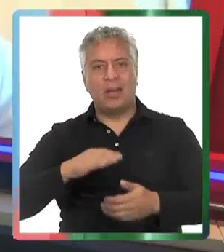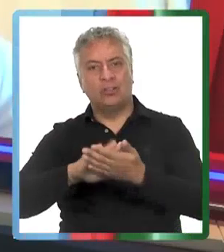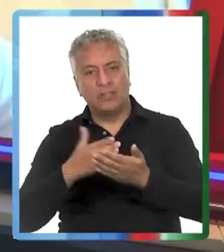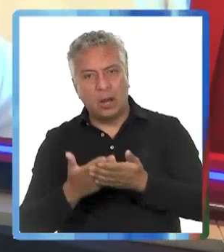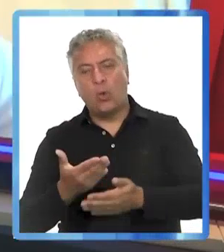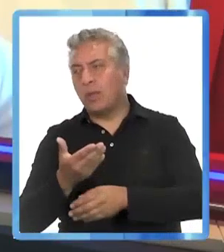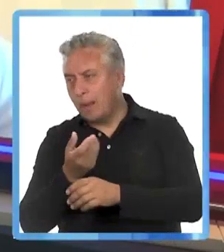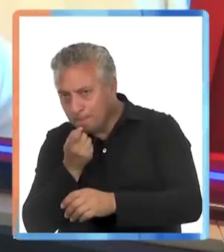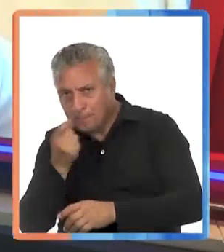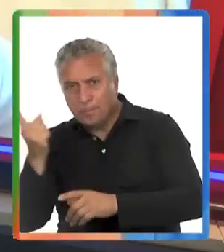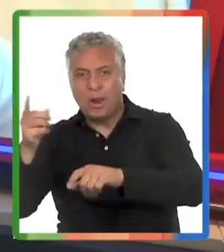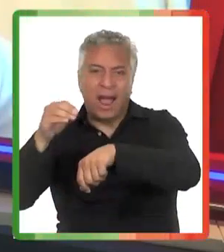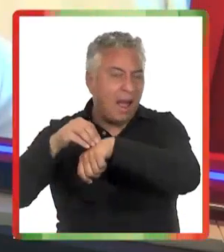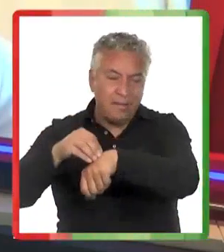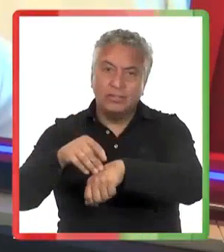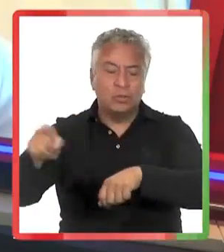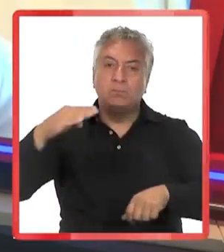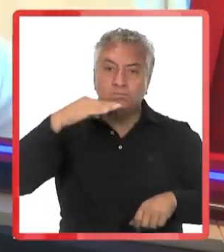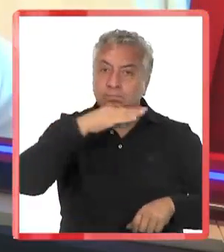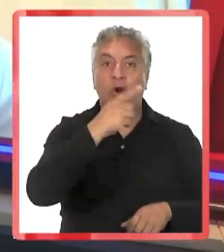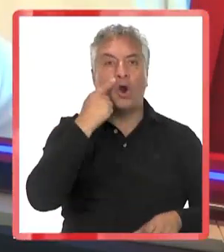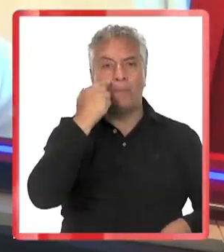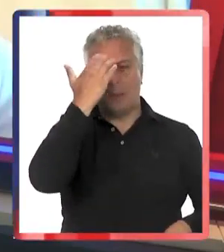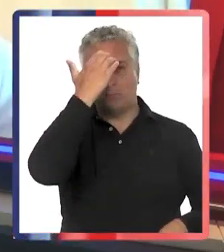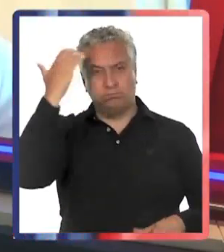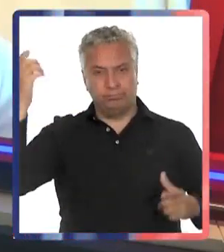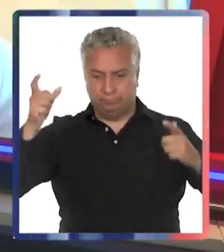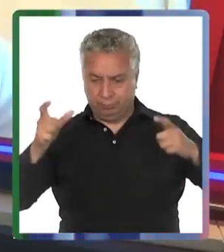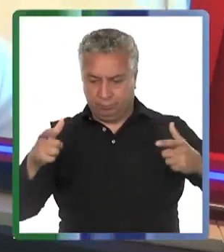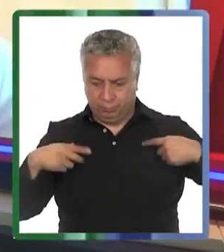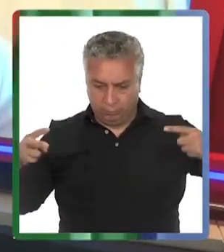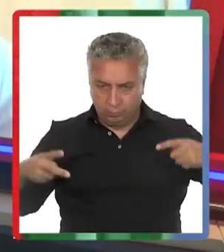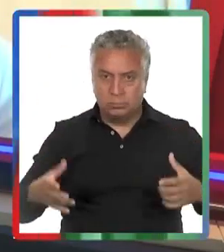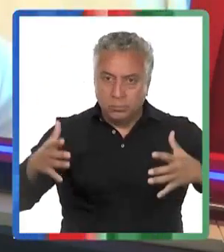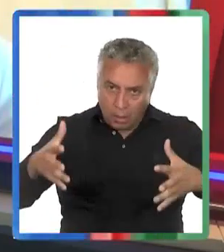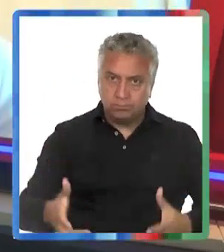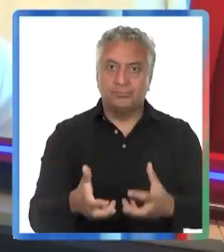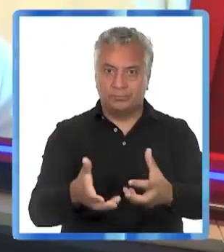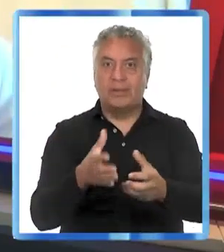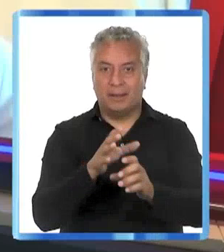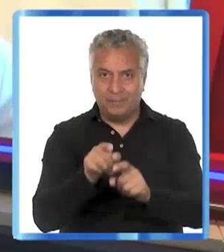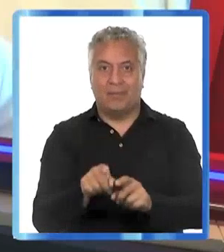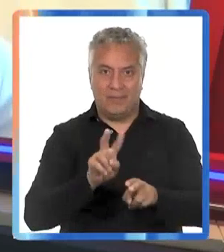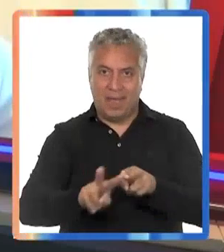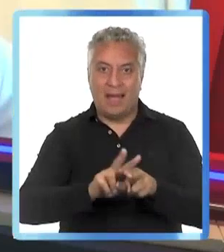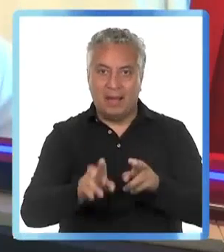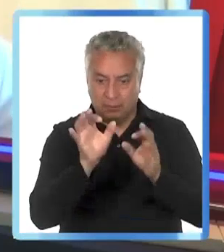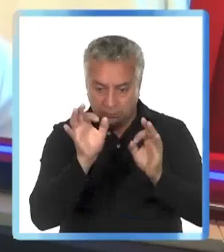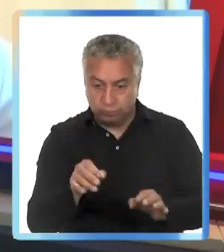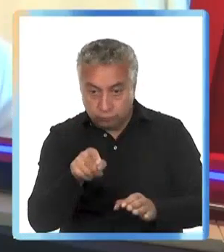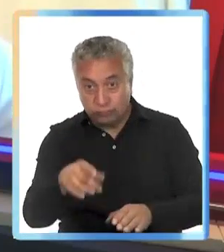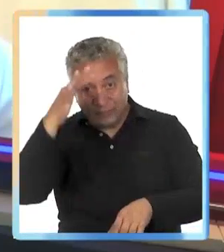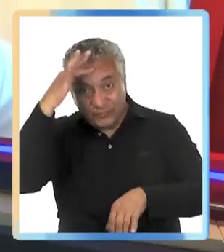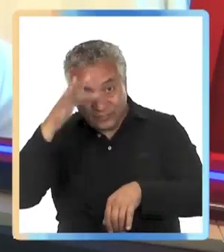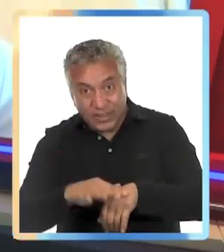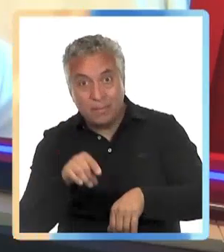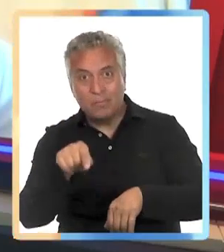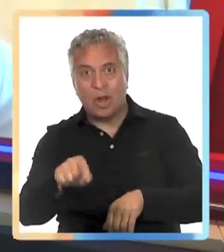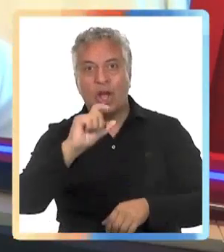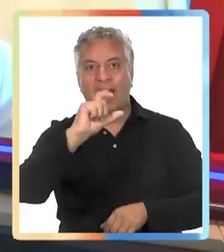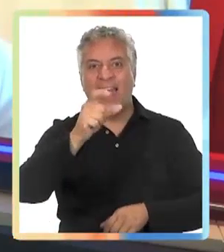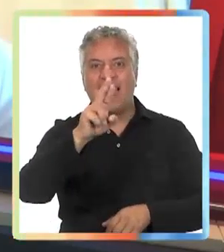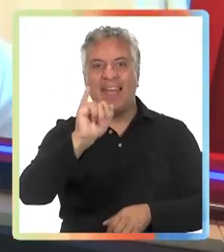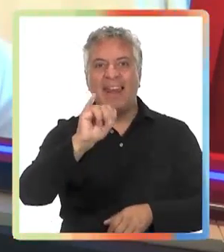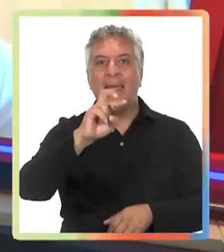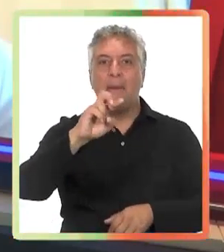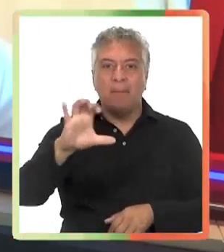SAC, al Ministerio de Salud, donde pueda, lo antes posible, para que vayan expertos al lugar, bien protegidos, y puedan entonces hacer lo que tienen que hacer, confirmar o no si